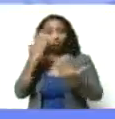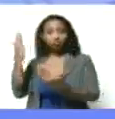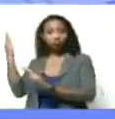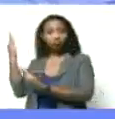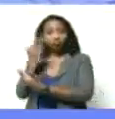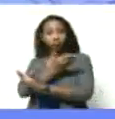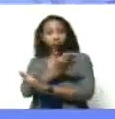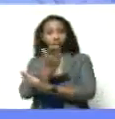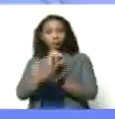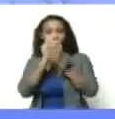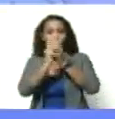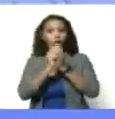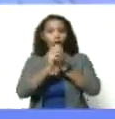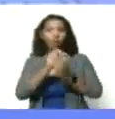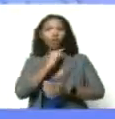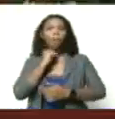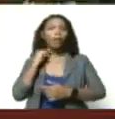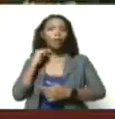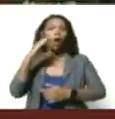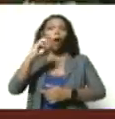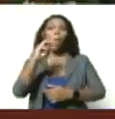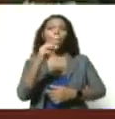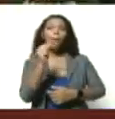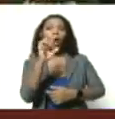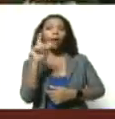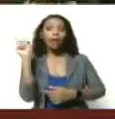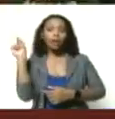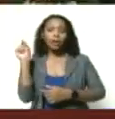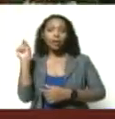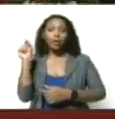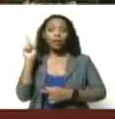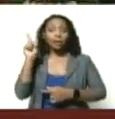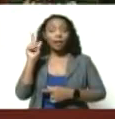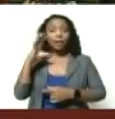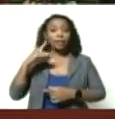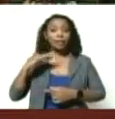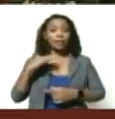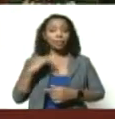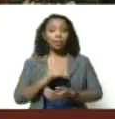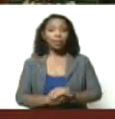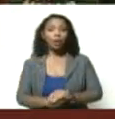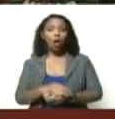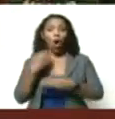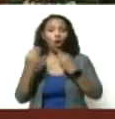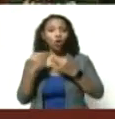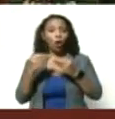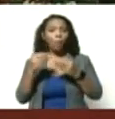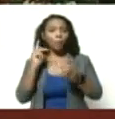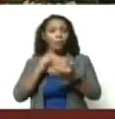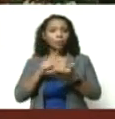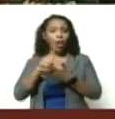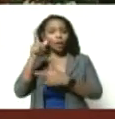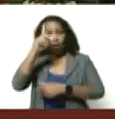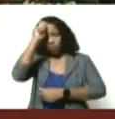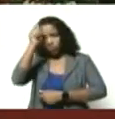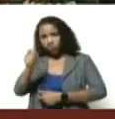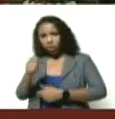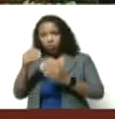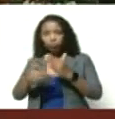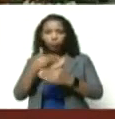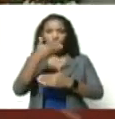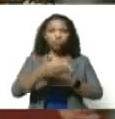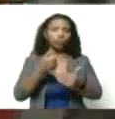la oración del padre Omar Gómez, capellán del CICPC, como parte de este homenaje póstumo en